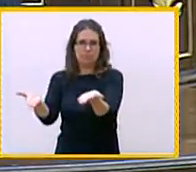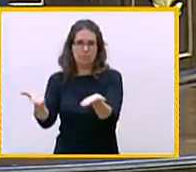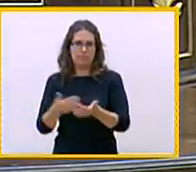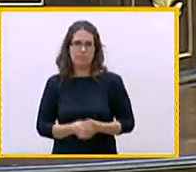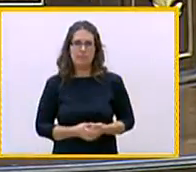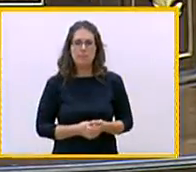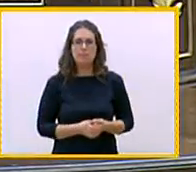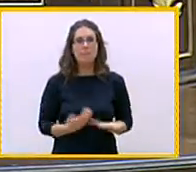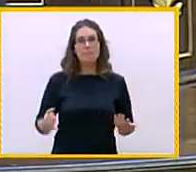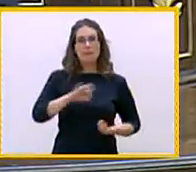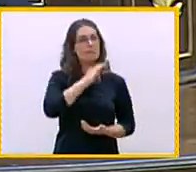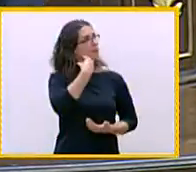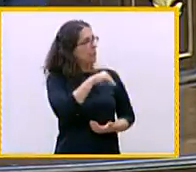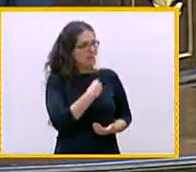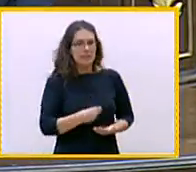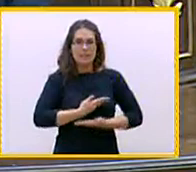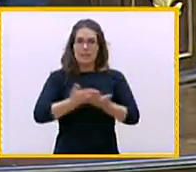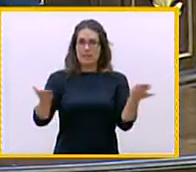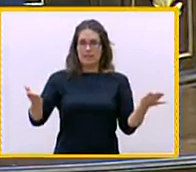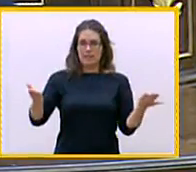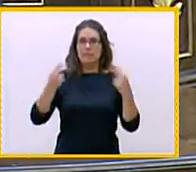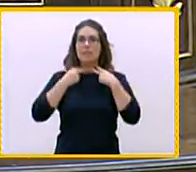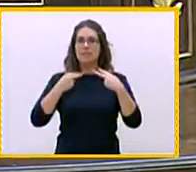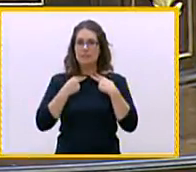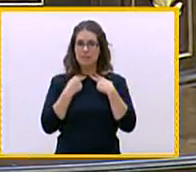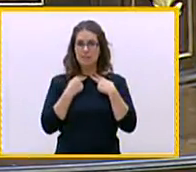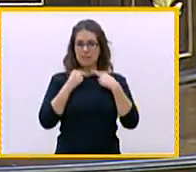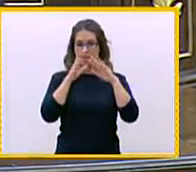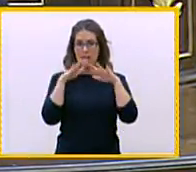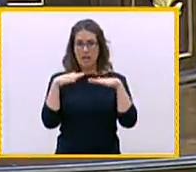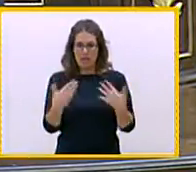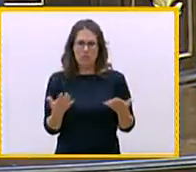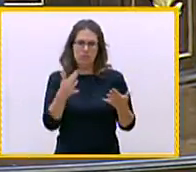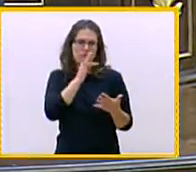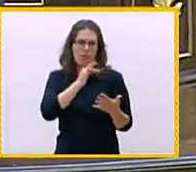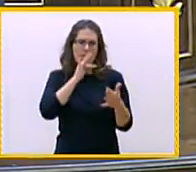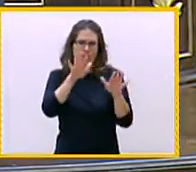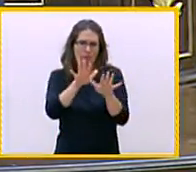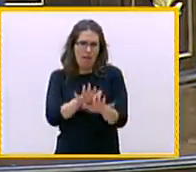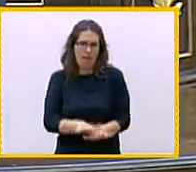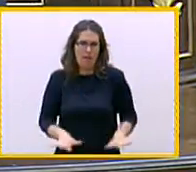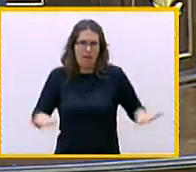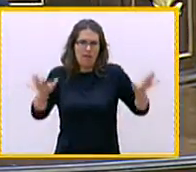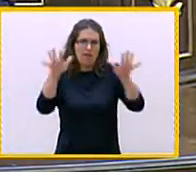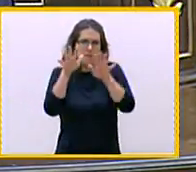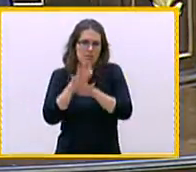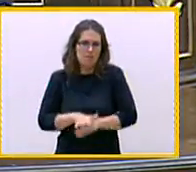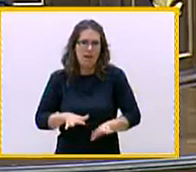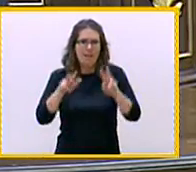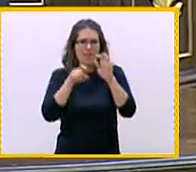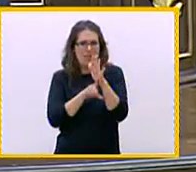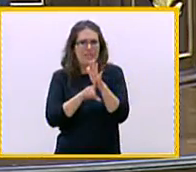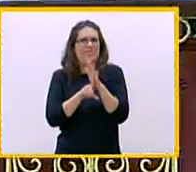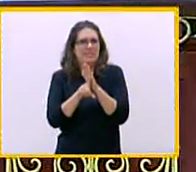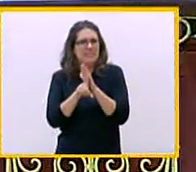Señor presidente, señorías, el ritmo, aún demasiado lento, de la recuperación y la apremiante